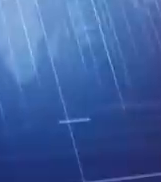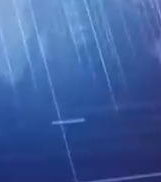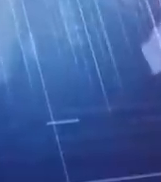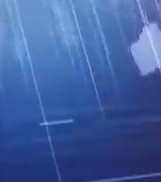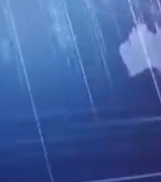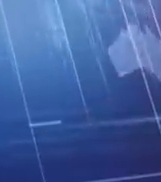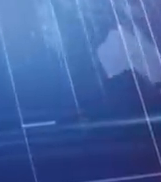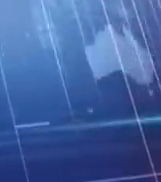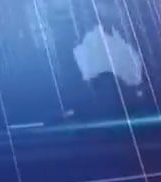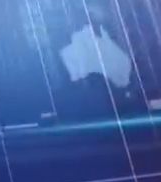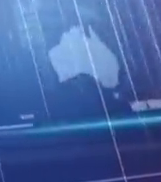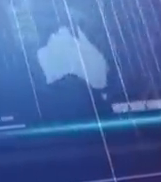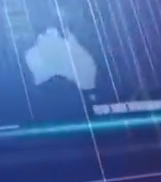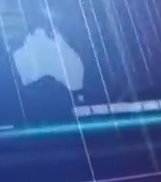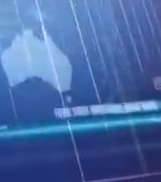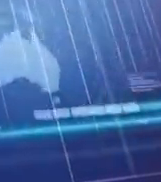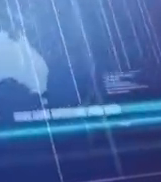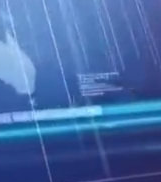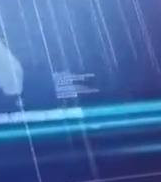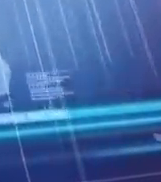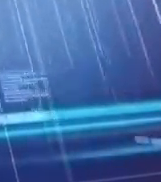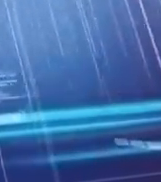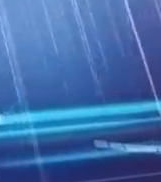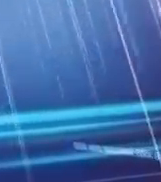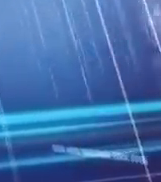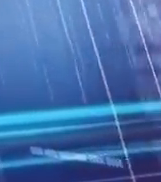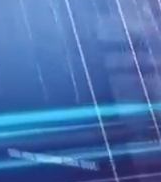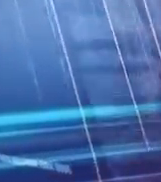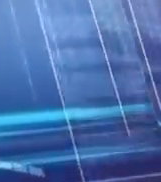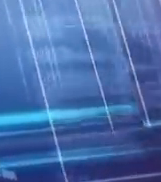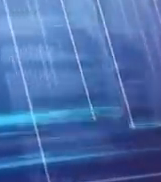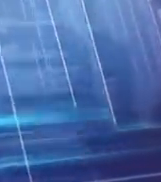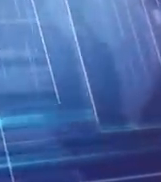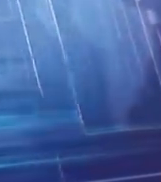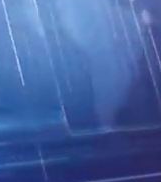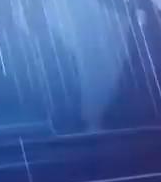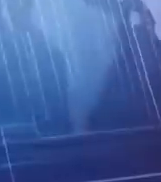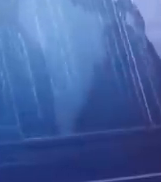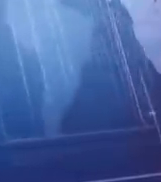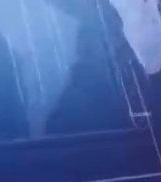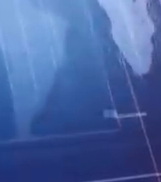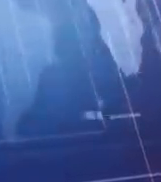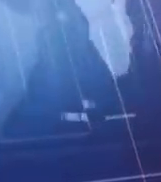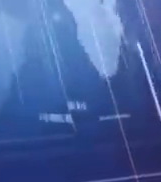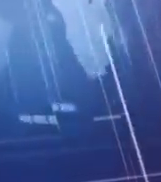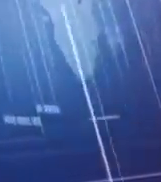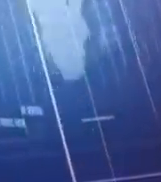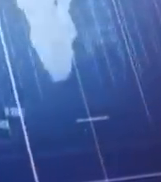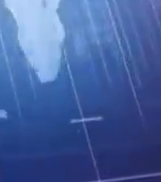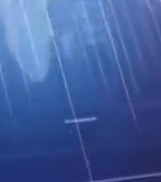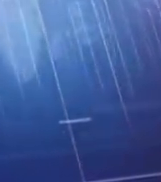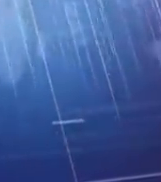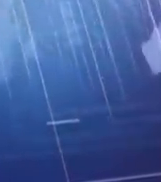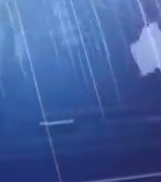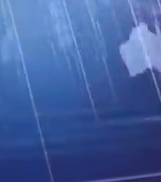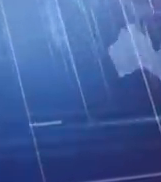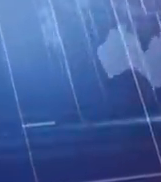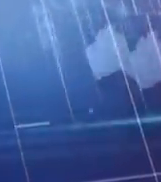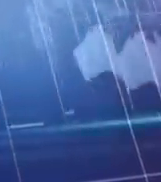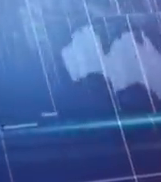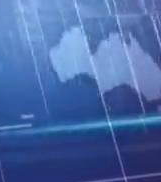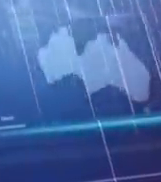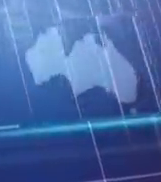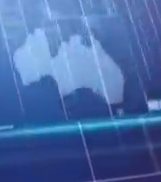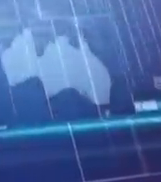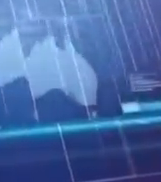ataques cibernéticos a Pemex. Y dijo el presidente que esos ataques realmente es algo muy común en México y en todo el mundo, a todas las instituciones